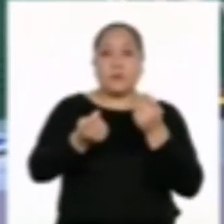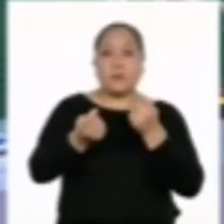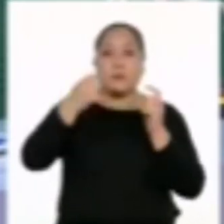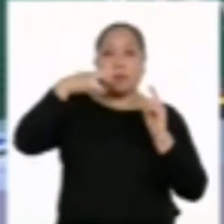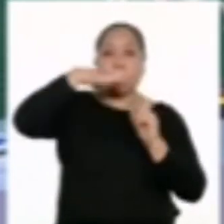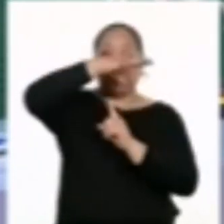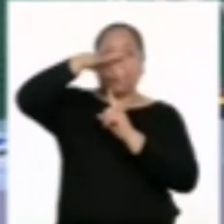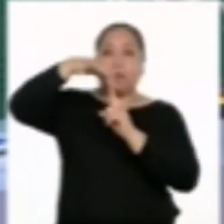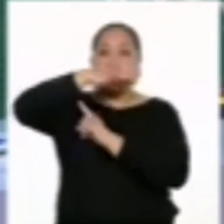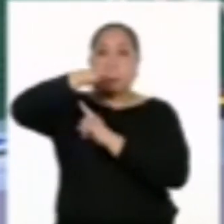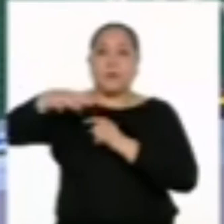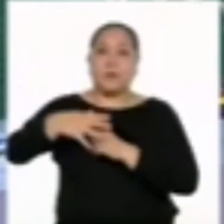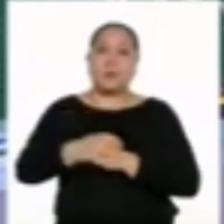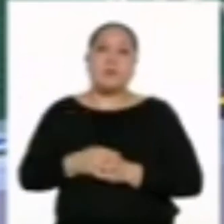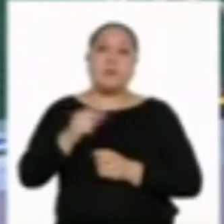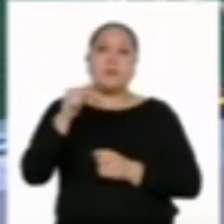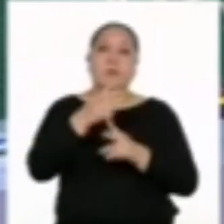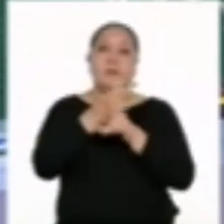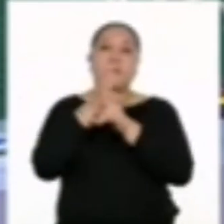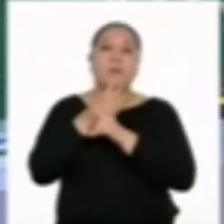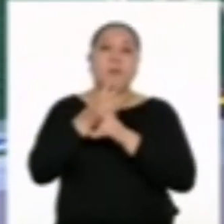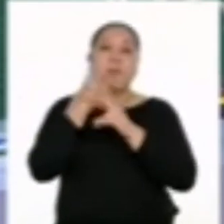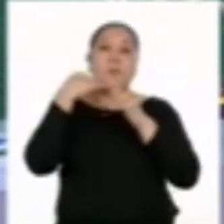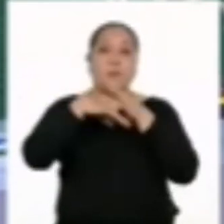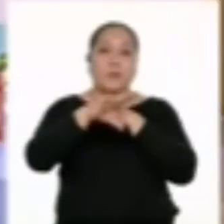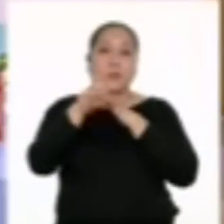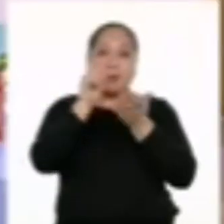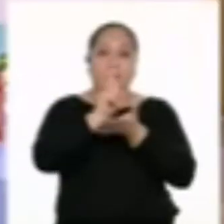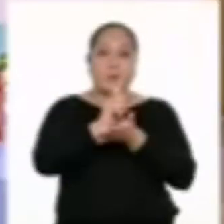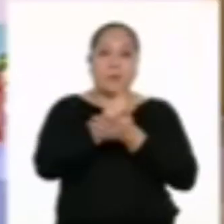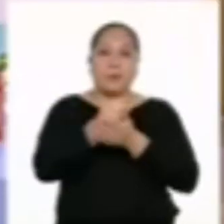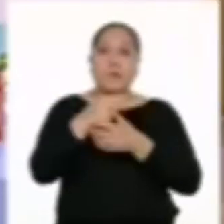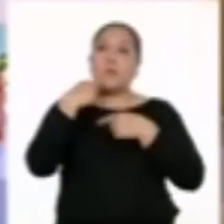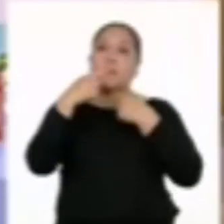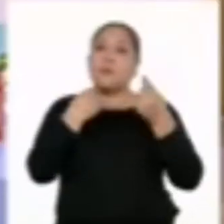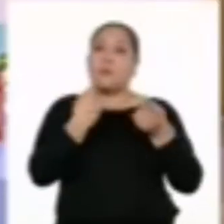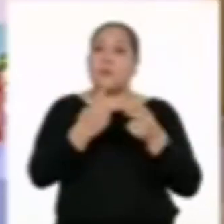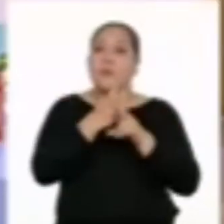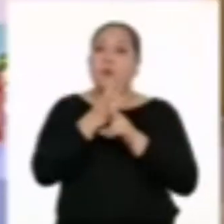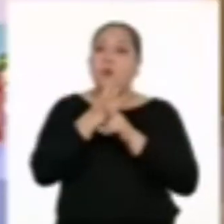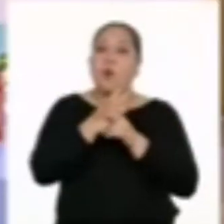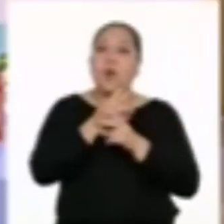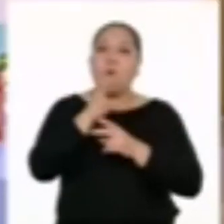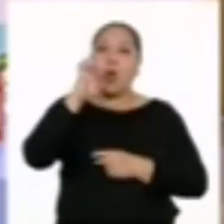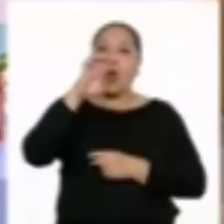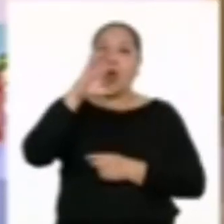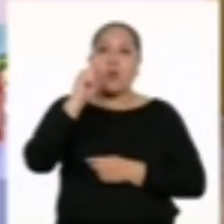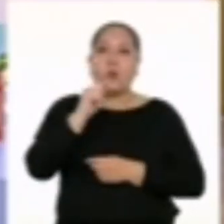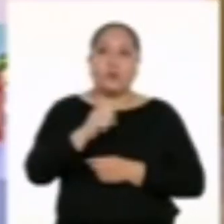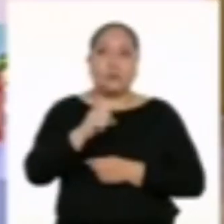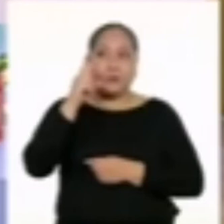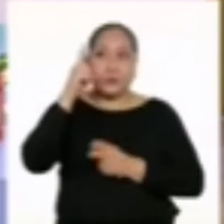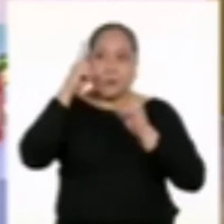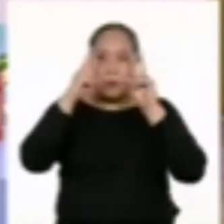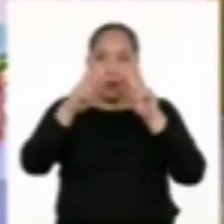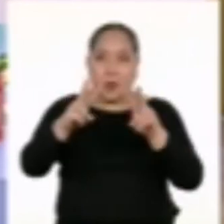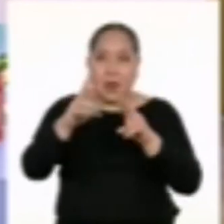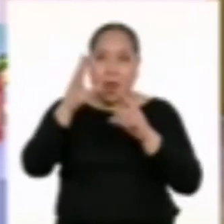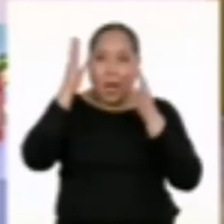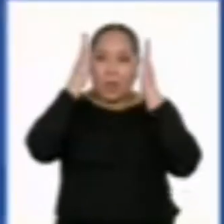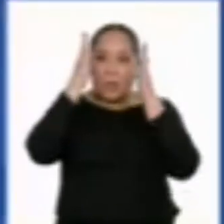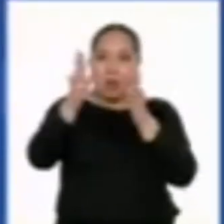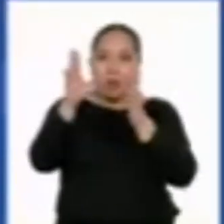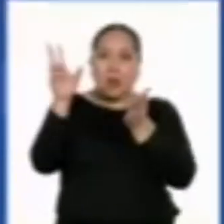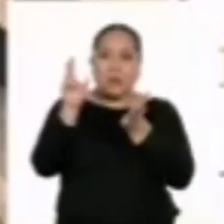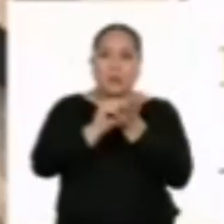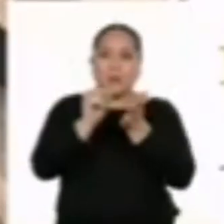para que nos cuente un poco más sobre los hogares ecoeficientes. Tomen nota de las preguntas y sus respuestas, porque les servirán para cumplir